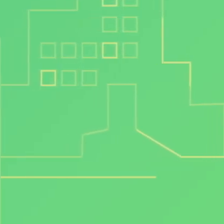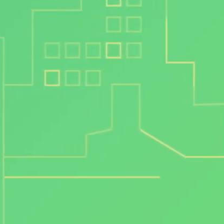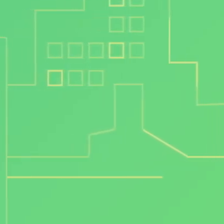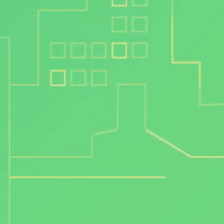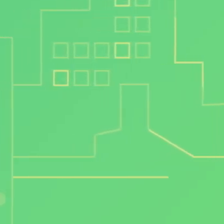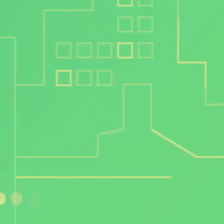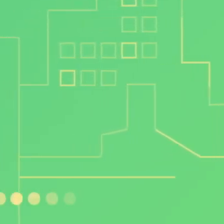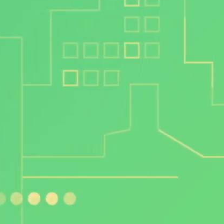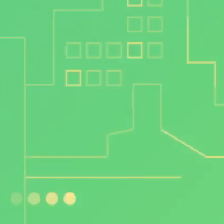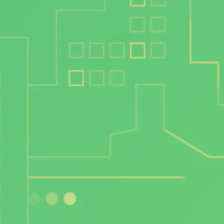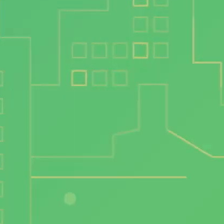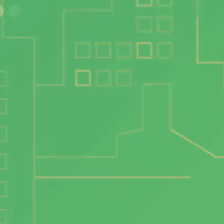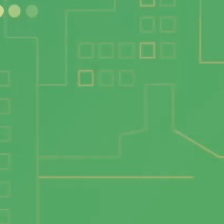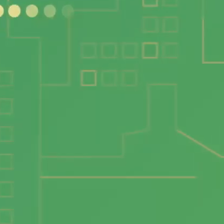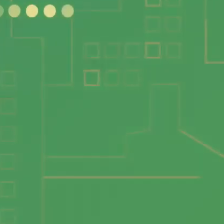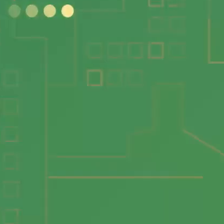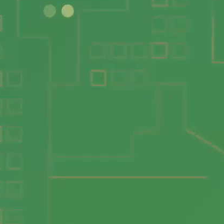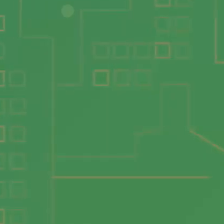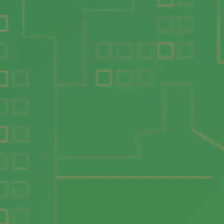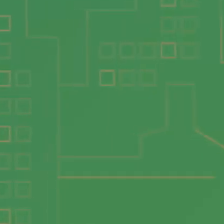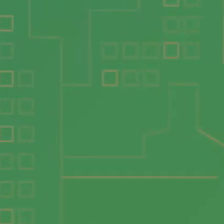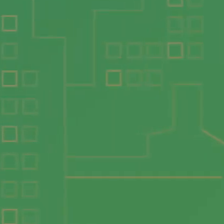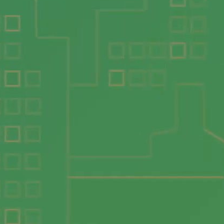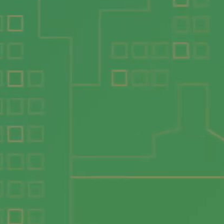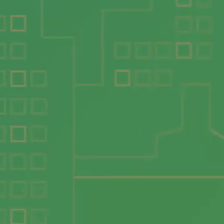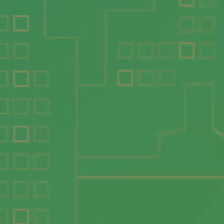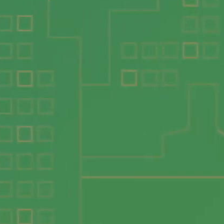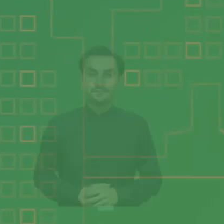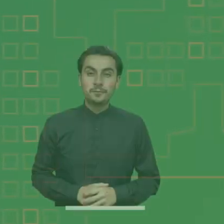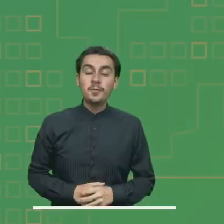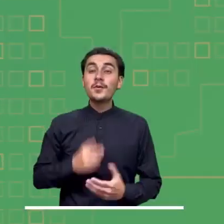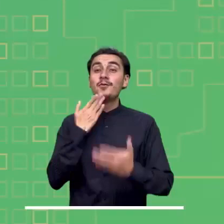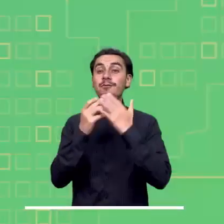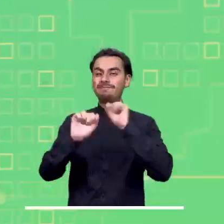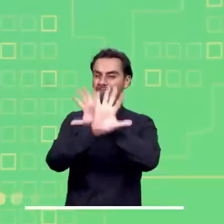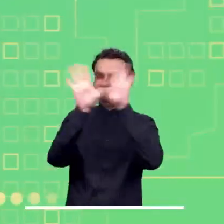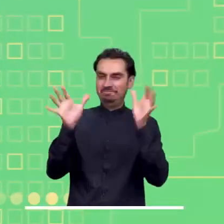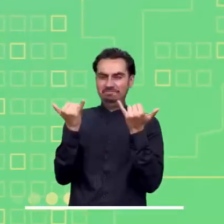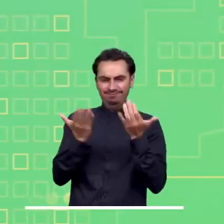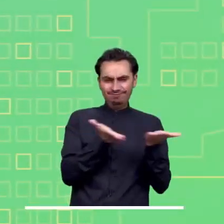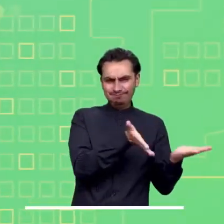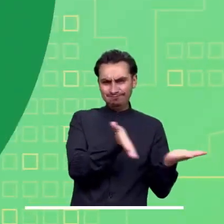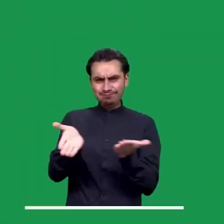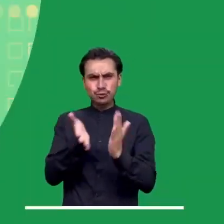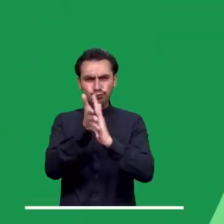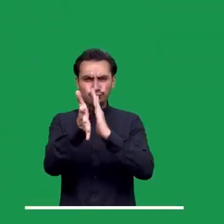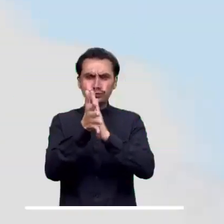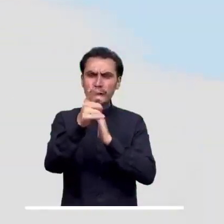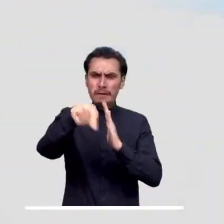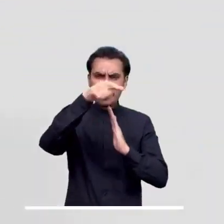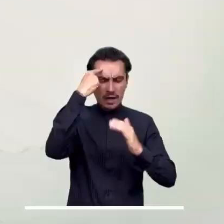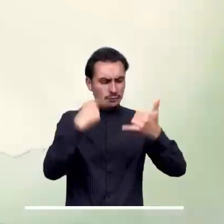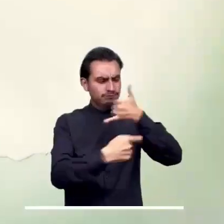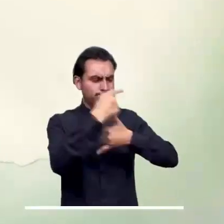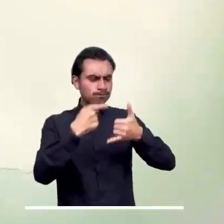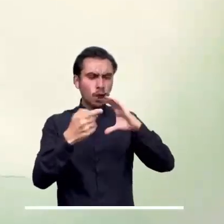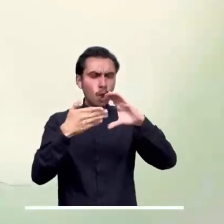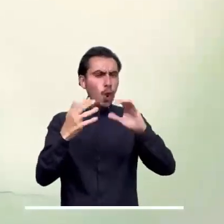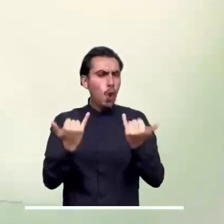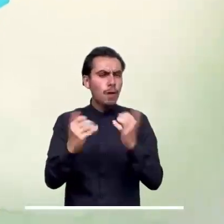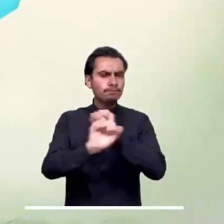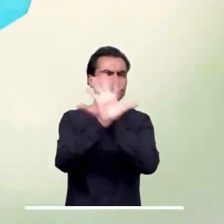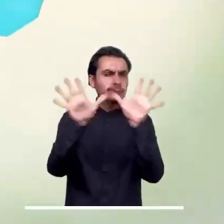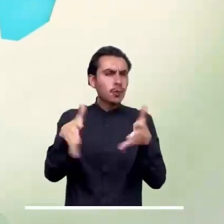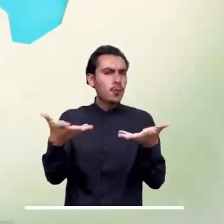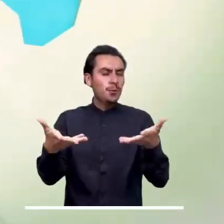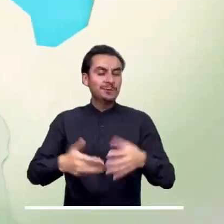Bienvenidos a la más reciente actualización del pronóstico meteorológico para la mañana de hoy martes. Amanece en el